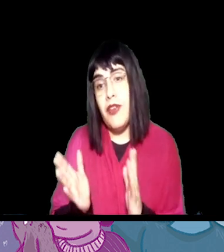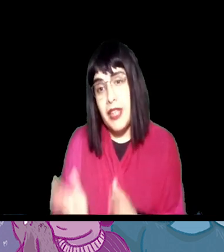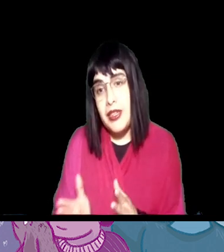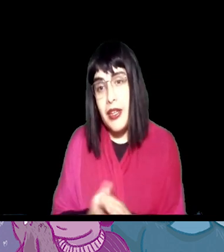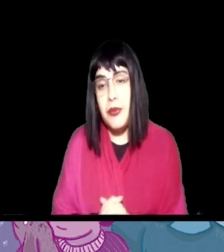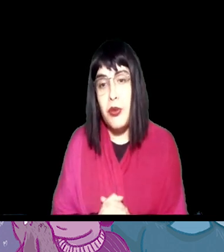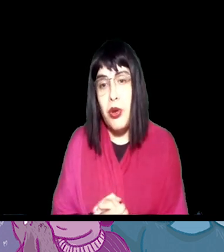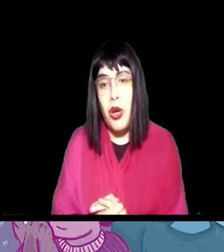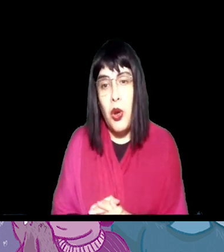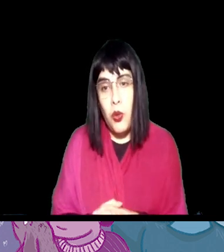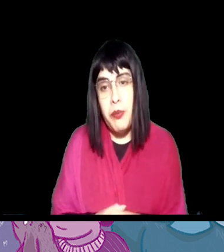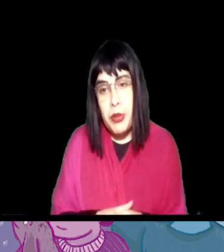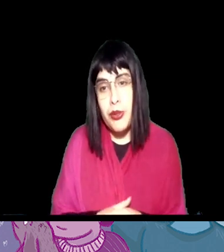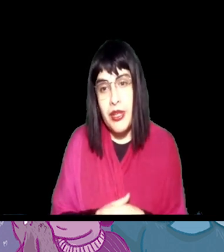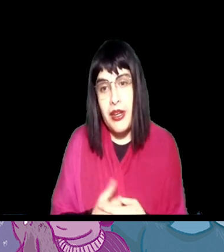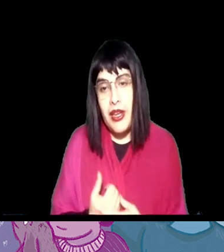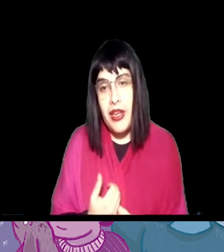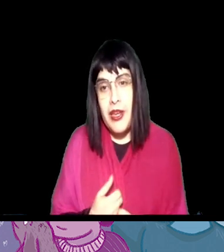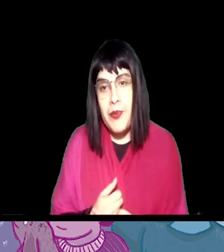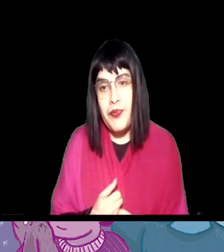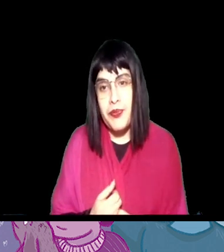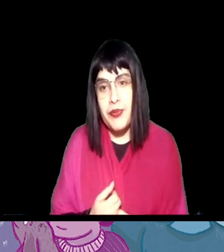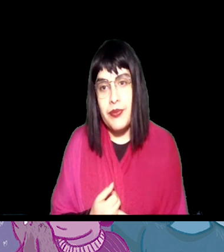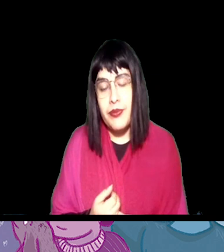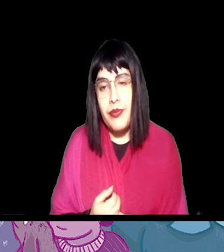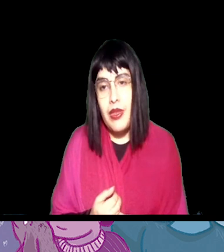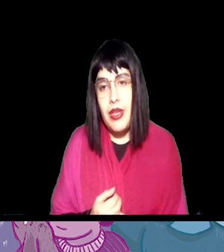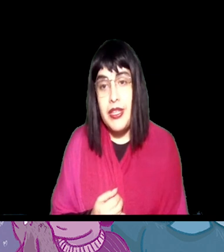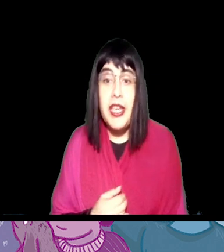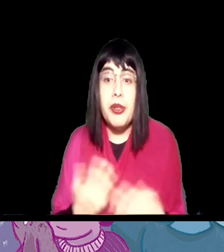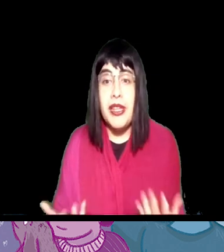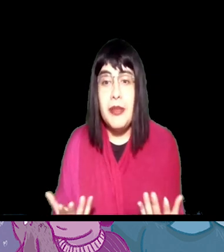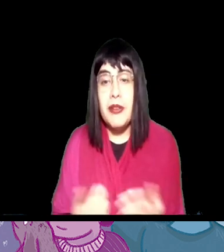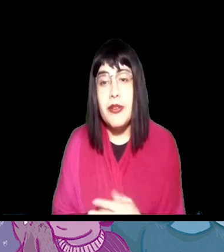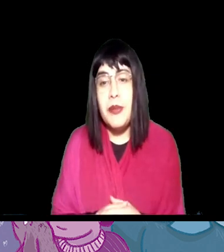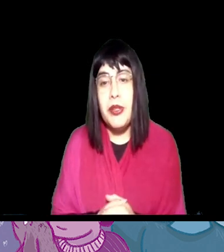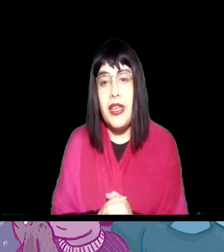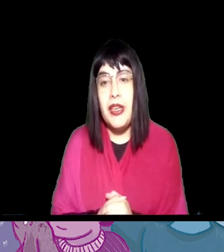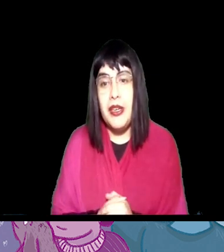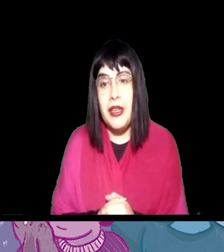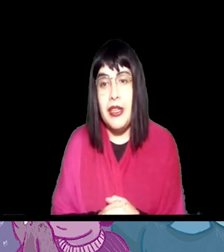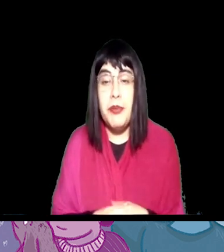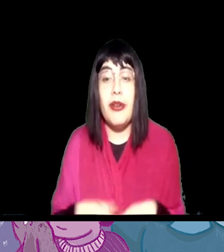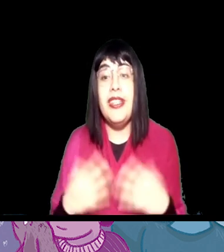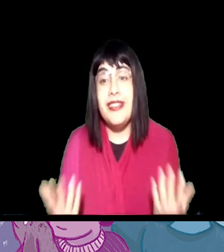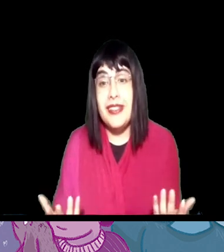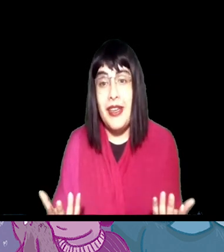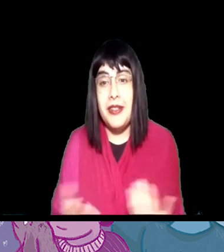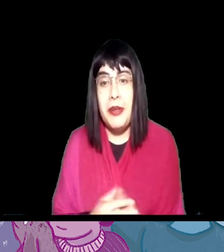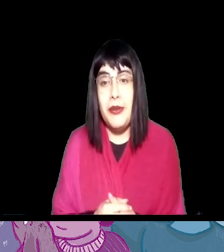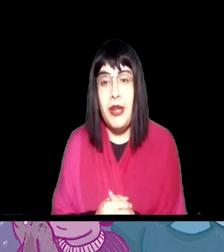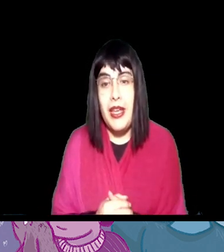Una Mujer Fantástica, que obtuvo un premio Oscar Y es importante para nosotros porque quien